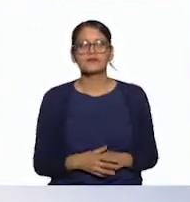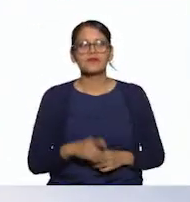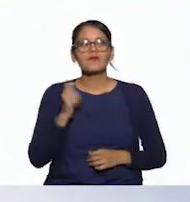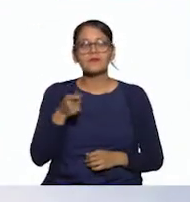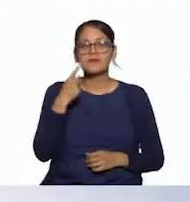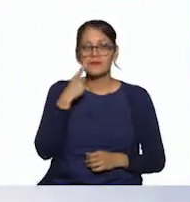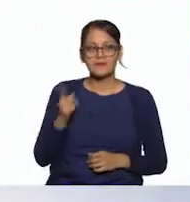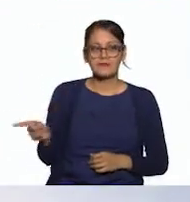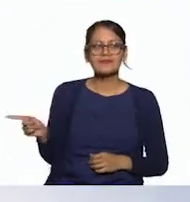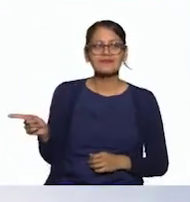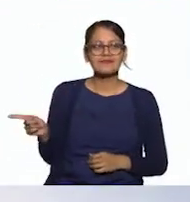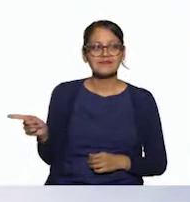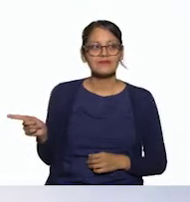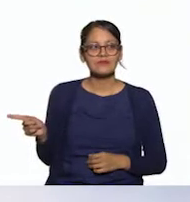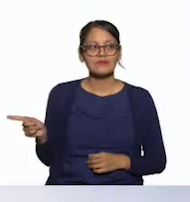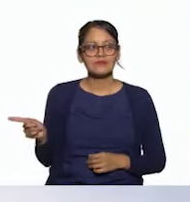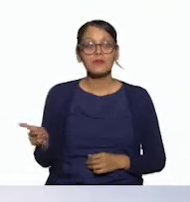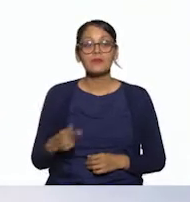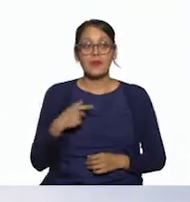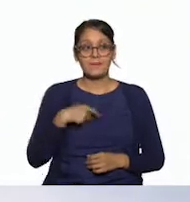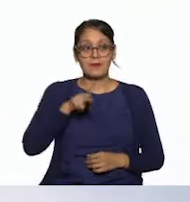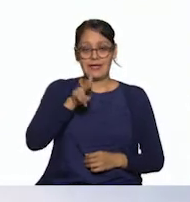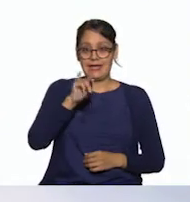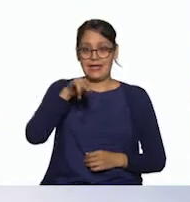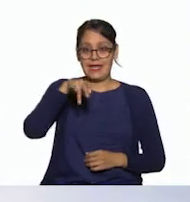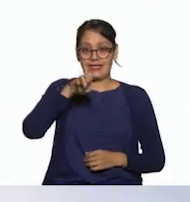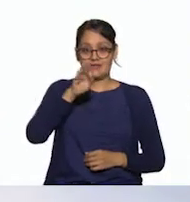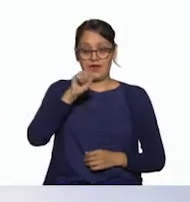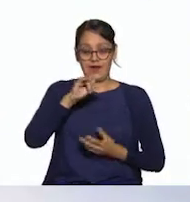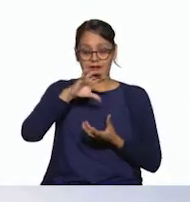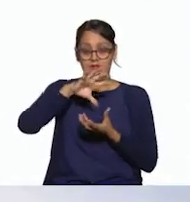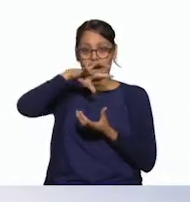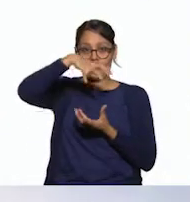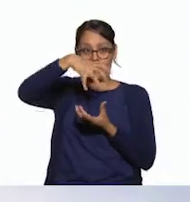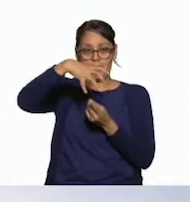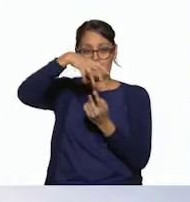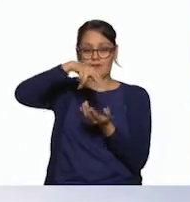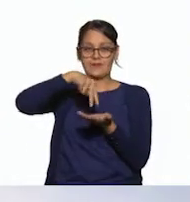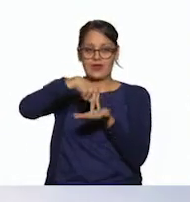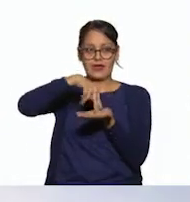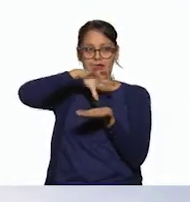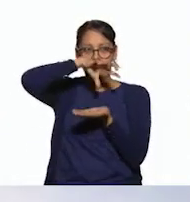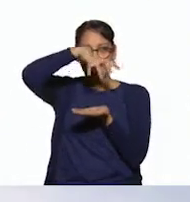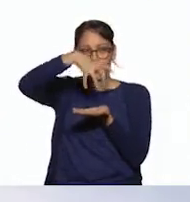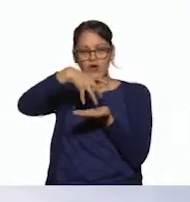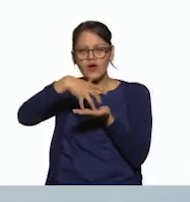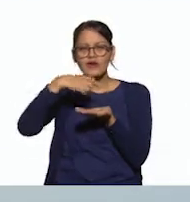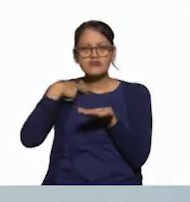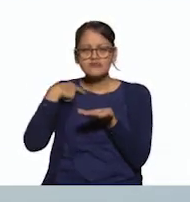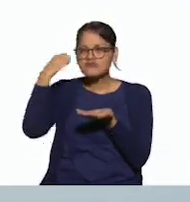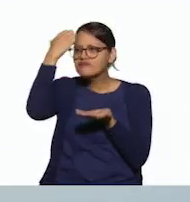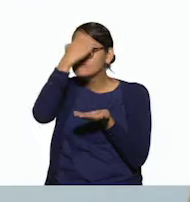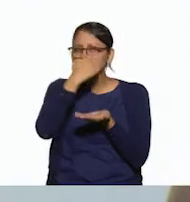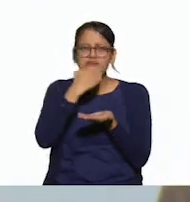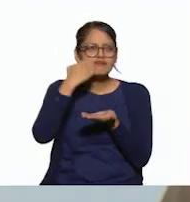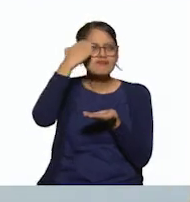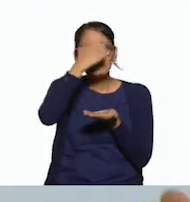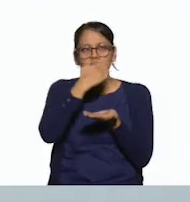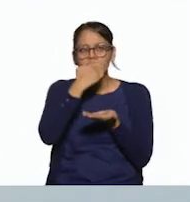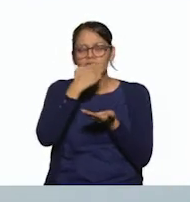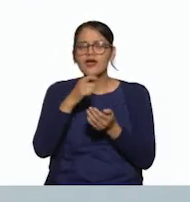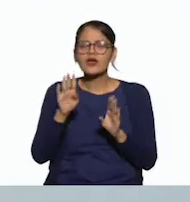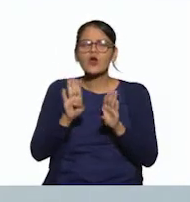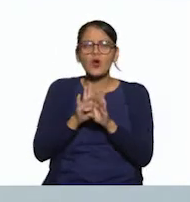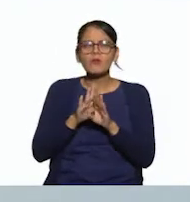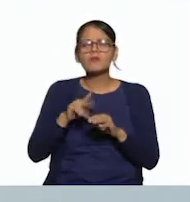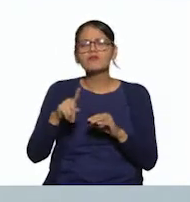es explorando mi kinesfera. Ya la reconocimos. Ajá. Ahora vamos a explorar las posibilidades que tenemos